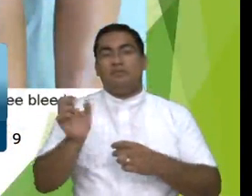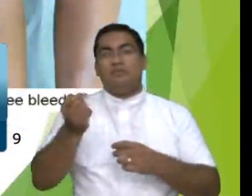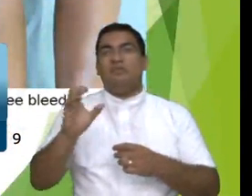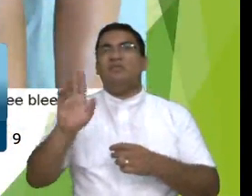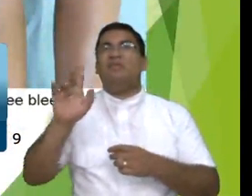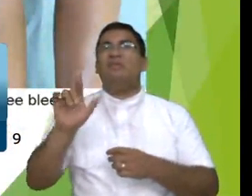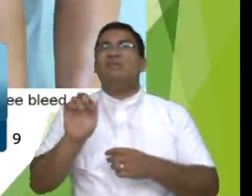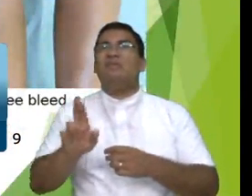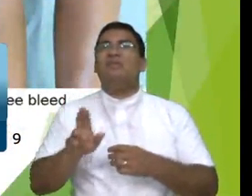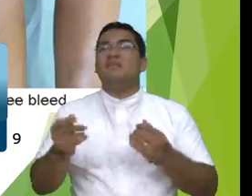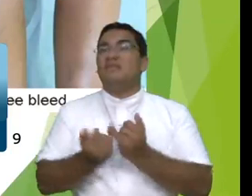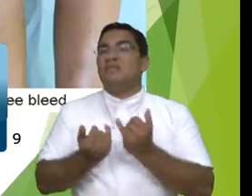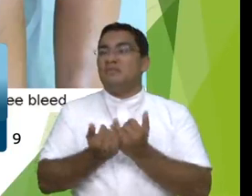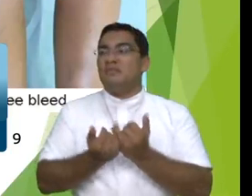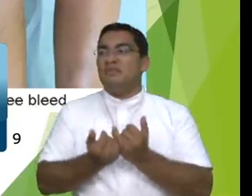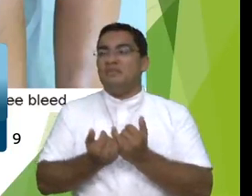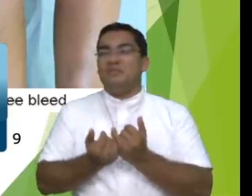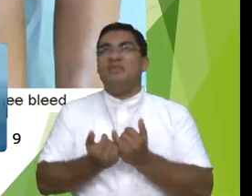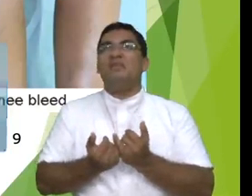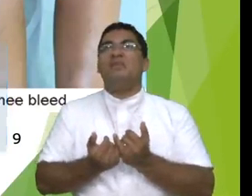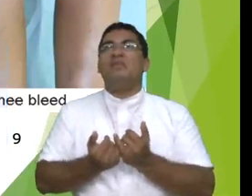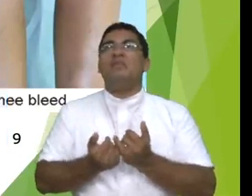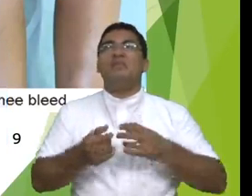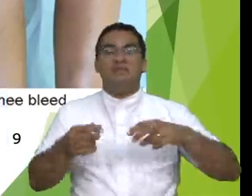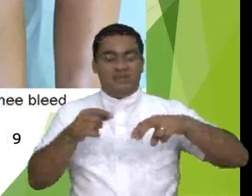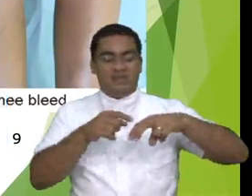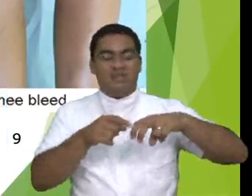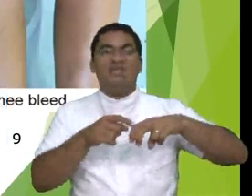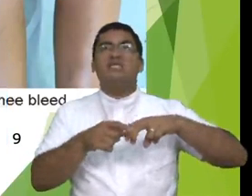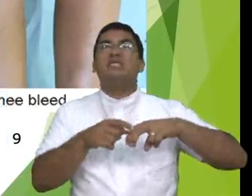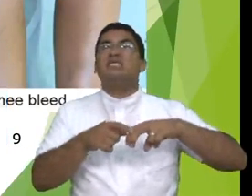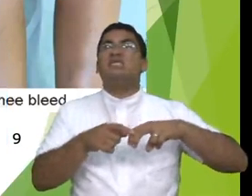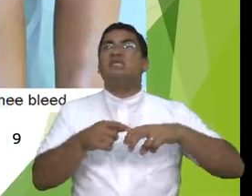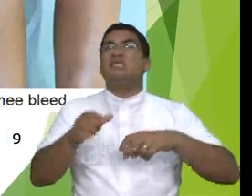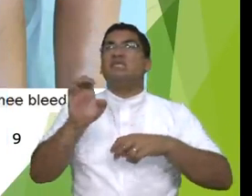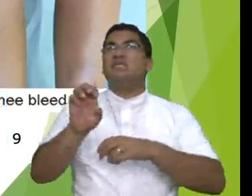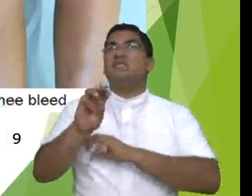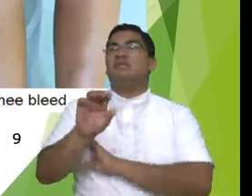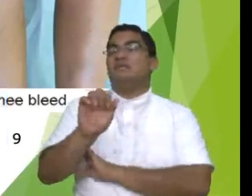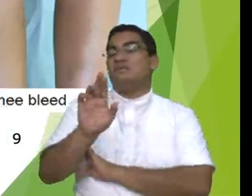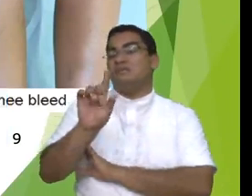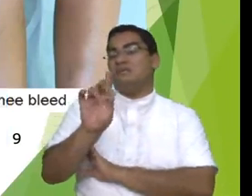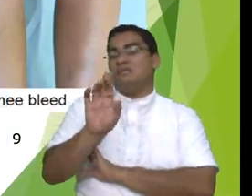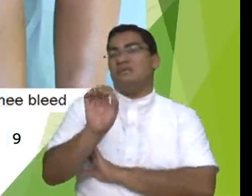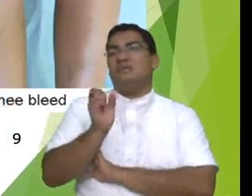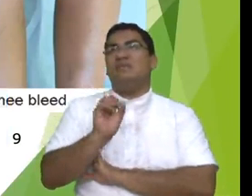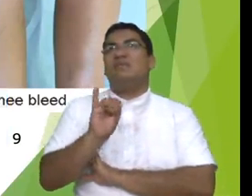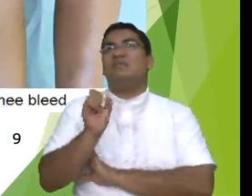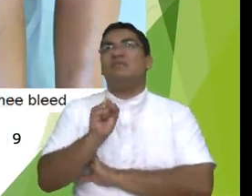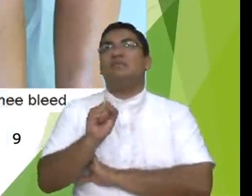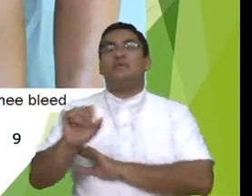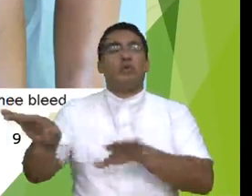hinchazón. Mire, ahí está la hinchazón, ¿verdad? Hinchazón, esa es una rodilla típica hemofílica, ¿verdad? Una hemartrosis, exacto. Y no puede